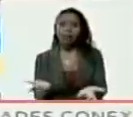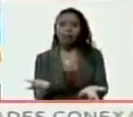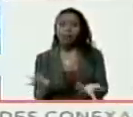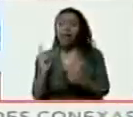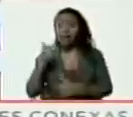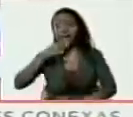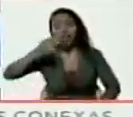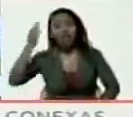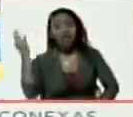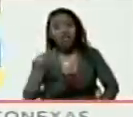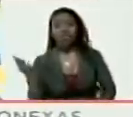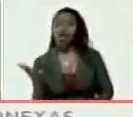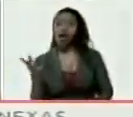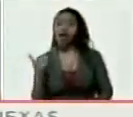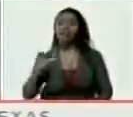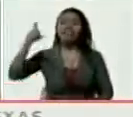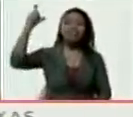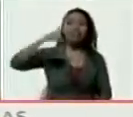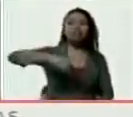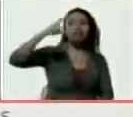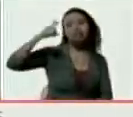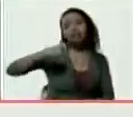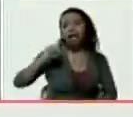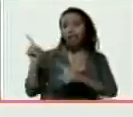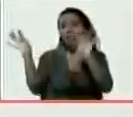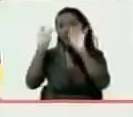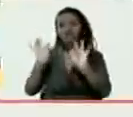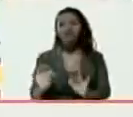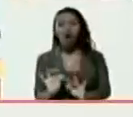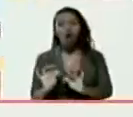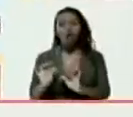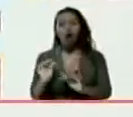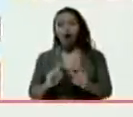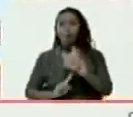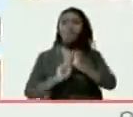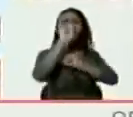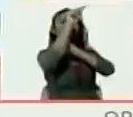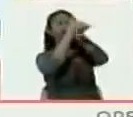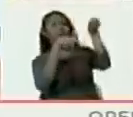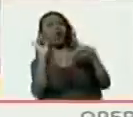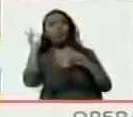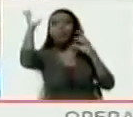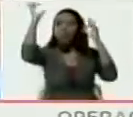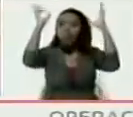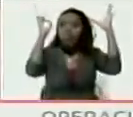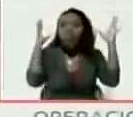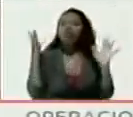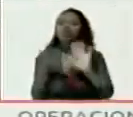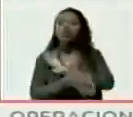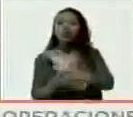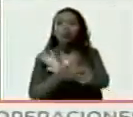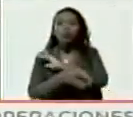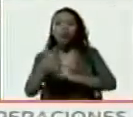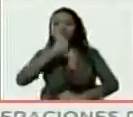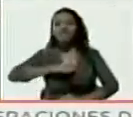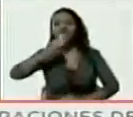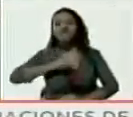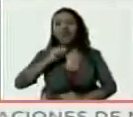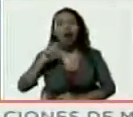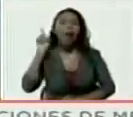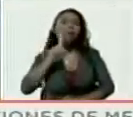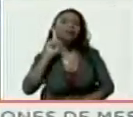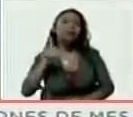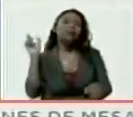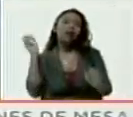verdad. Y necesita este tipo de fuegos artificiales para poder sostener y mantener la